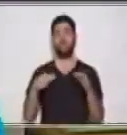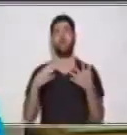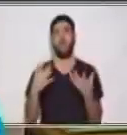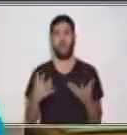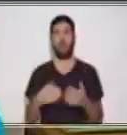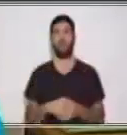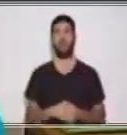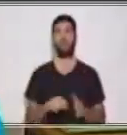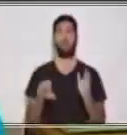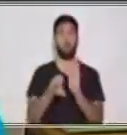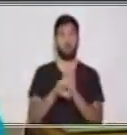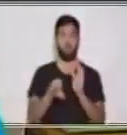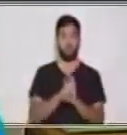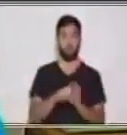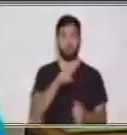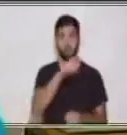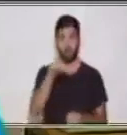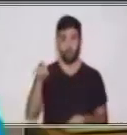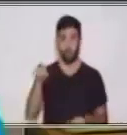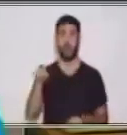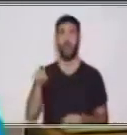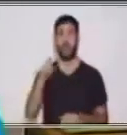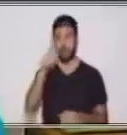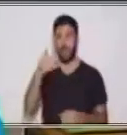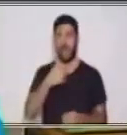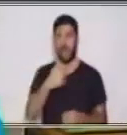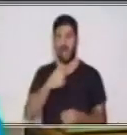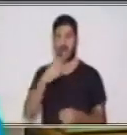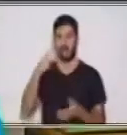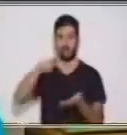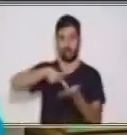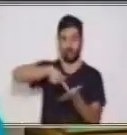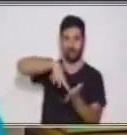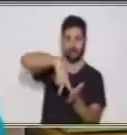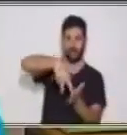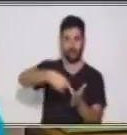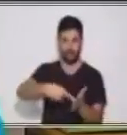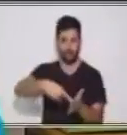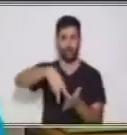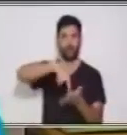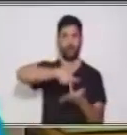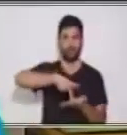Si tú tienes a mano un transportador,